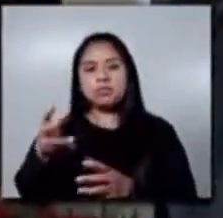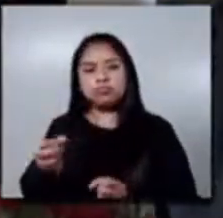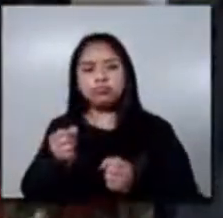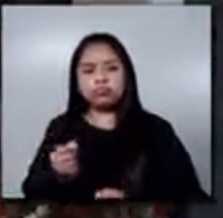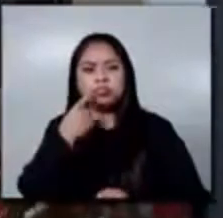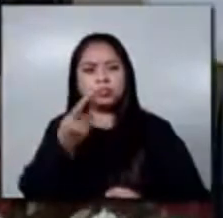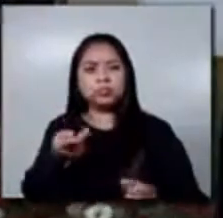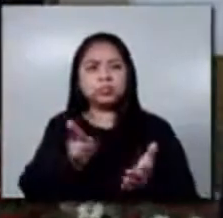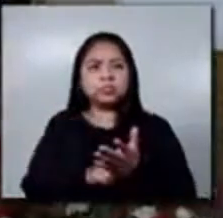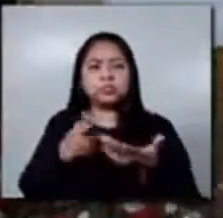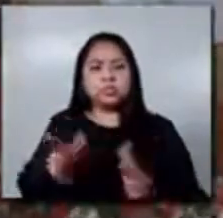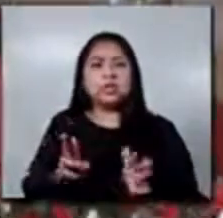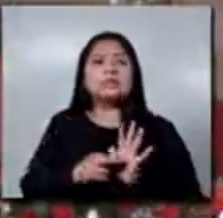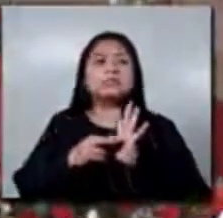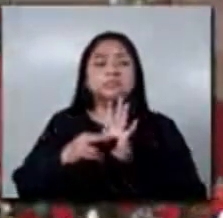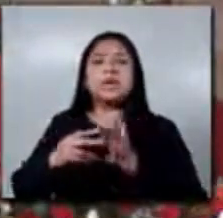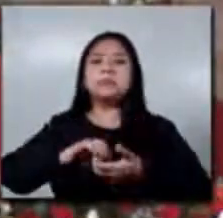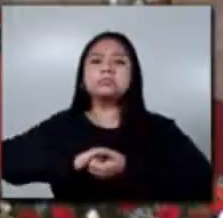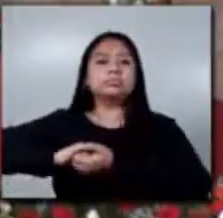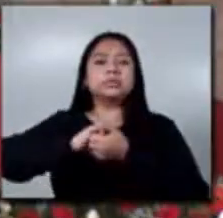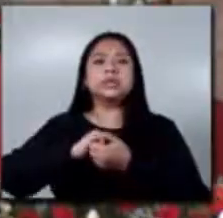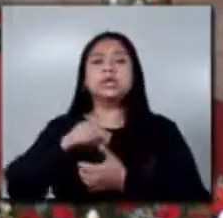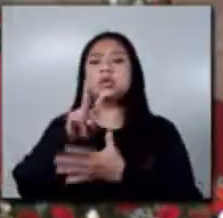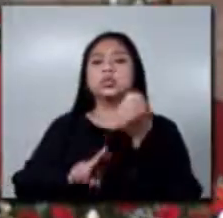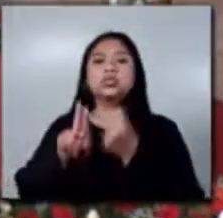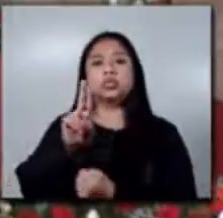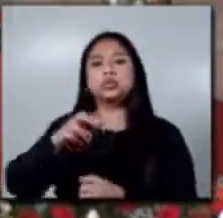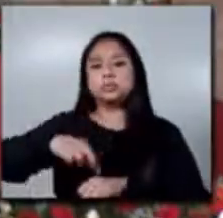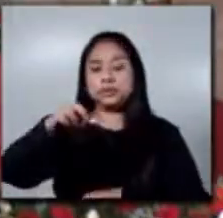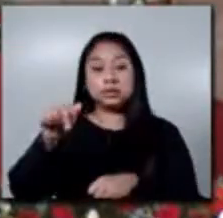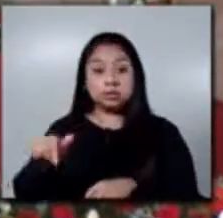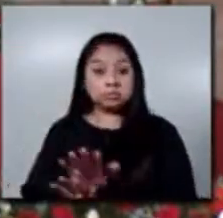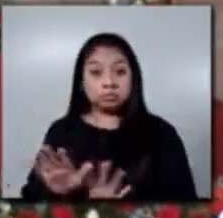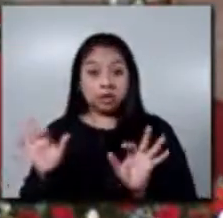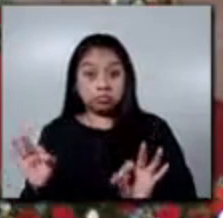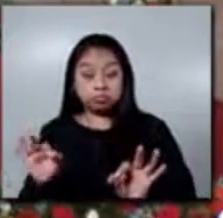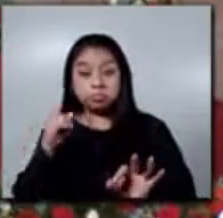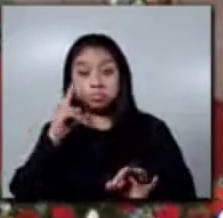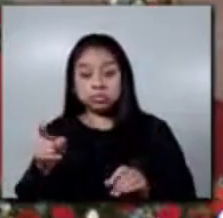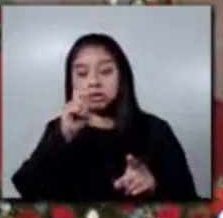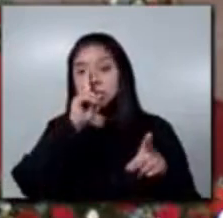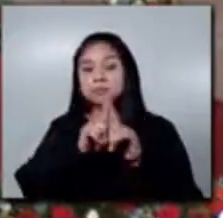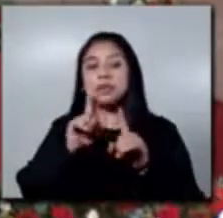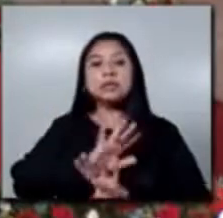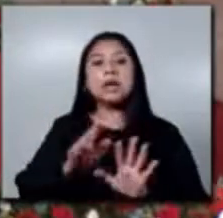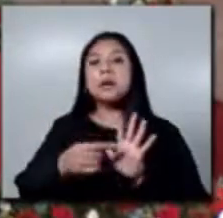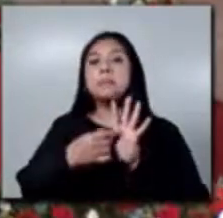los lazos de amistad que existen entre las dos naciones. Ya en este momento ha